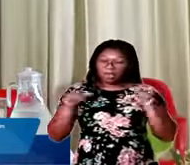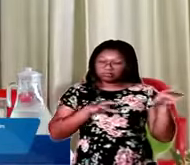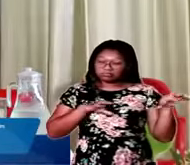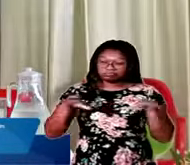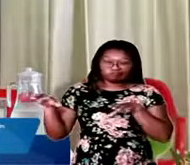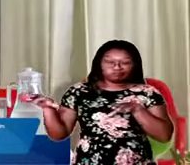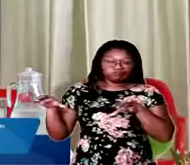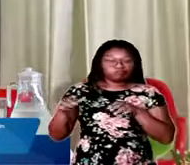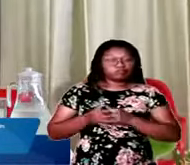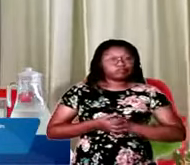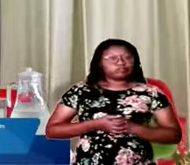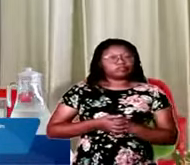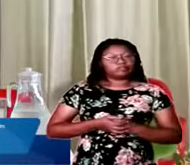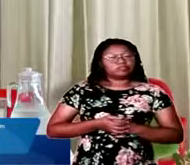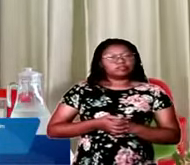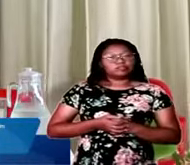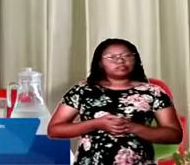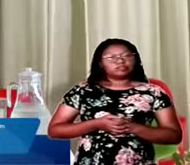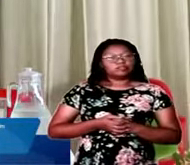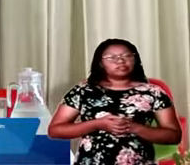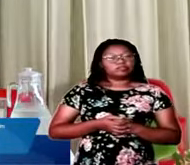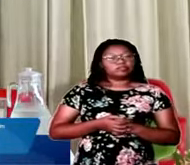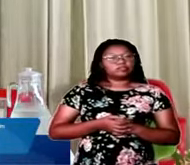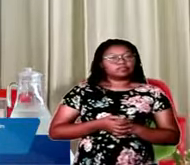Señor! Así que,